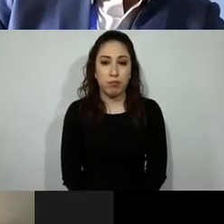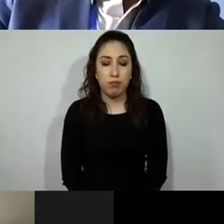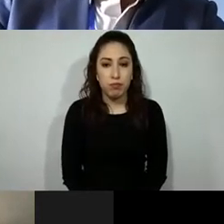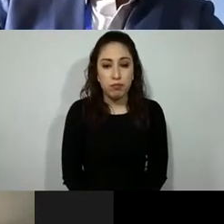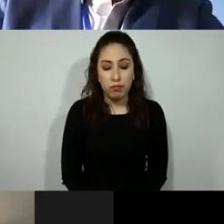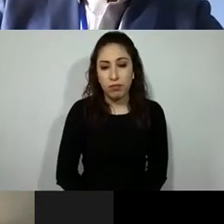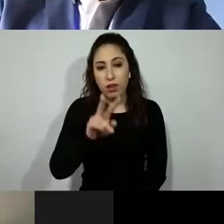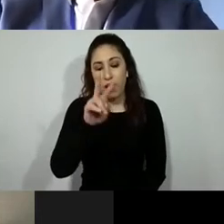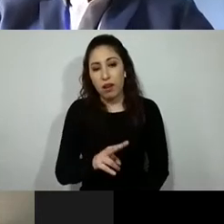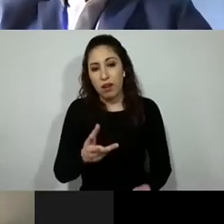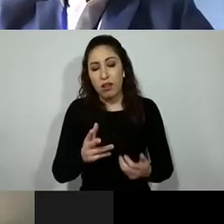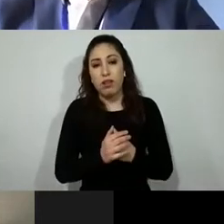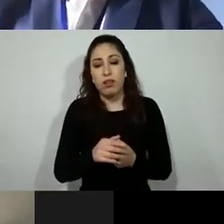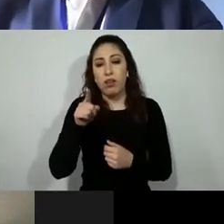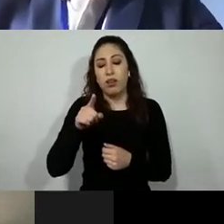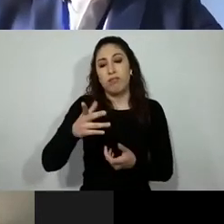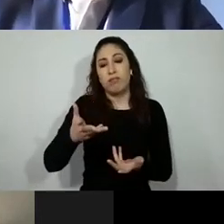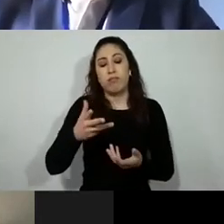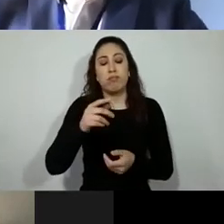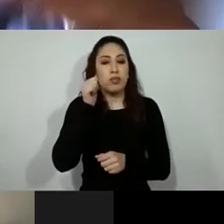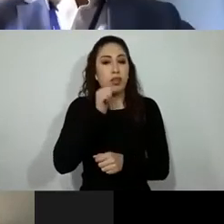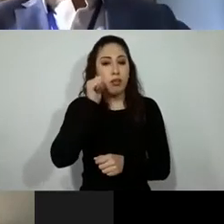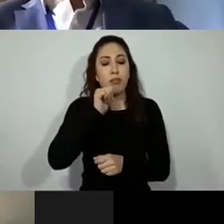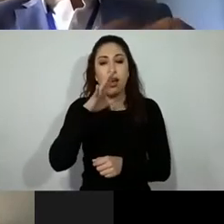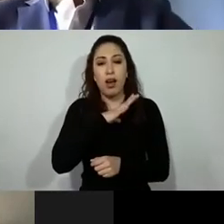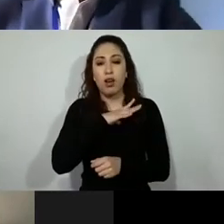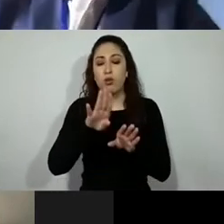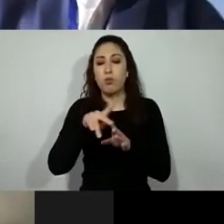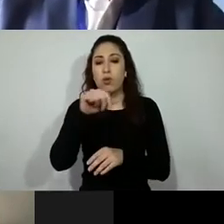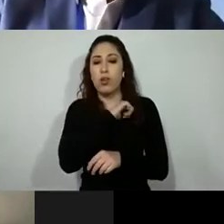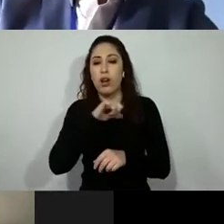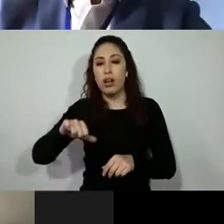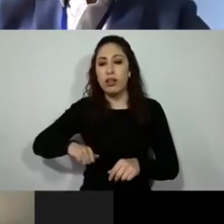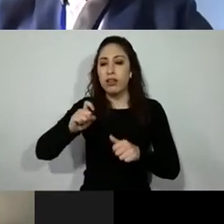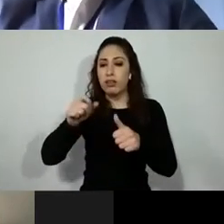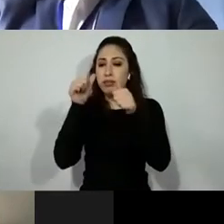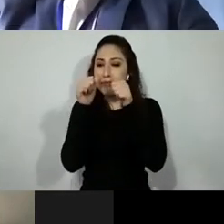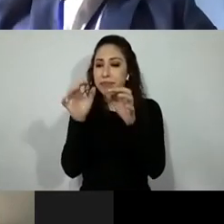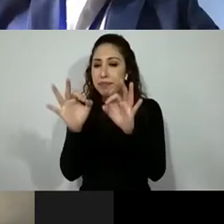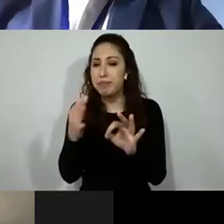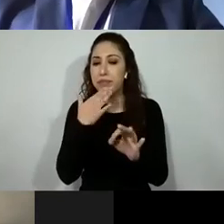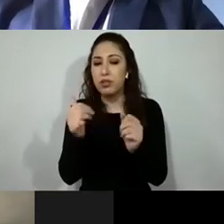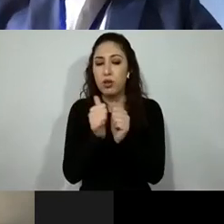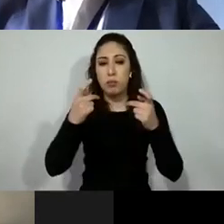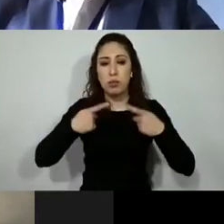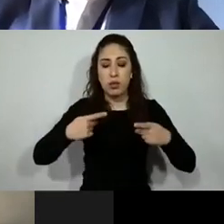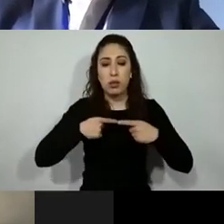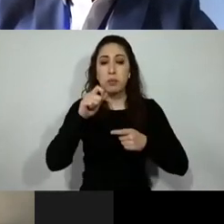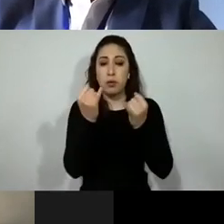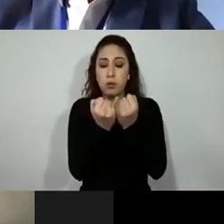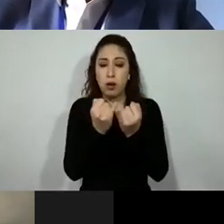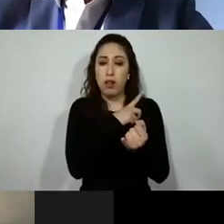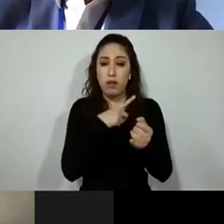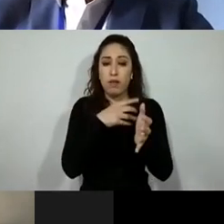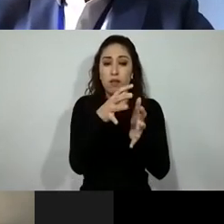principios de gobierno abierto y ya garantizado con ello el derecho constitucional a la buena administración consagrado